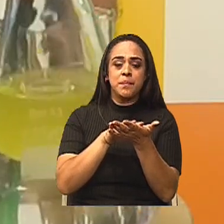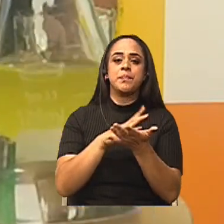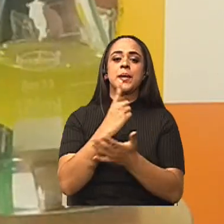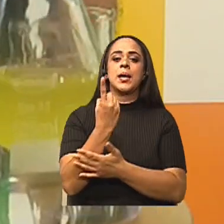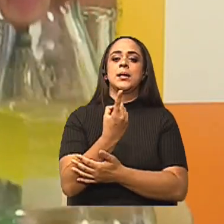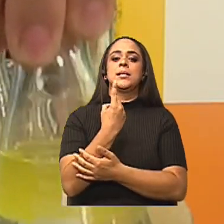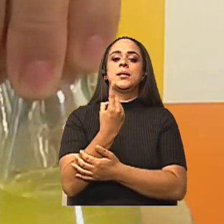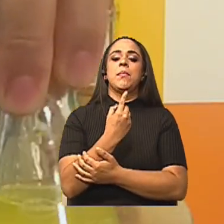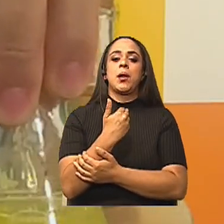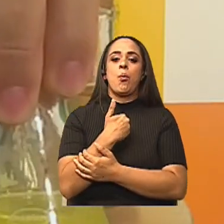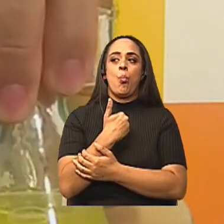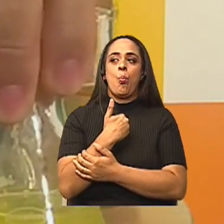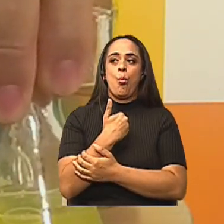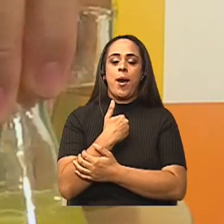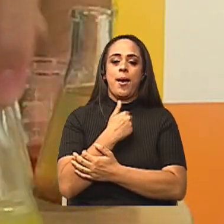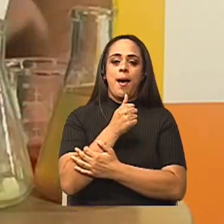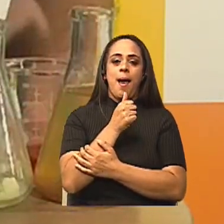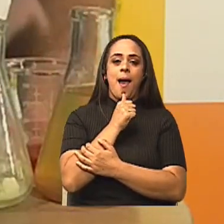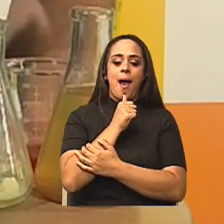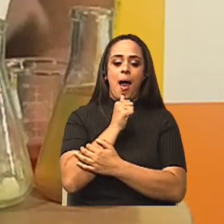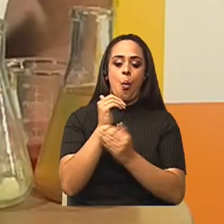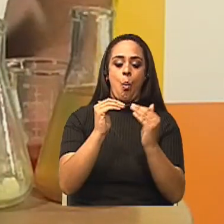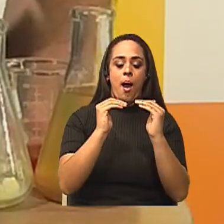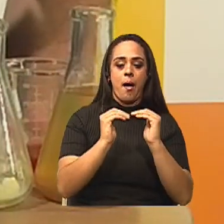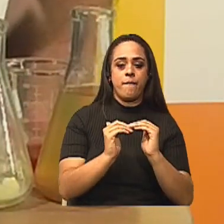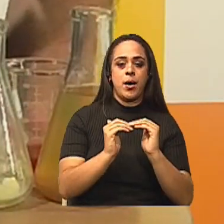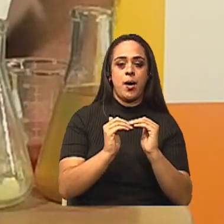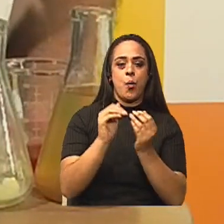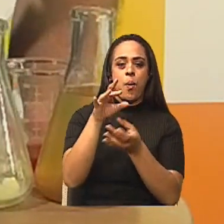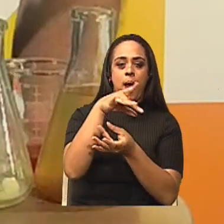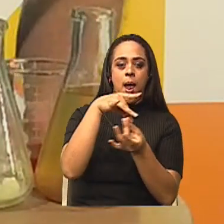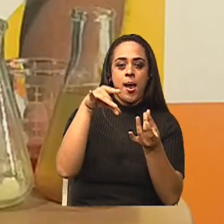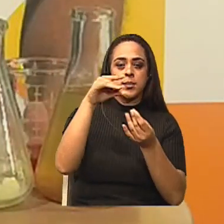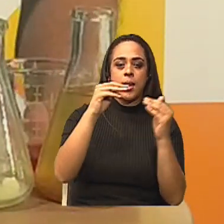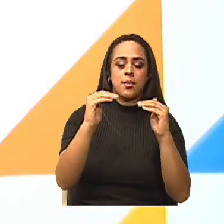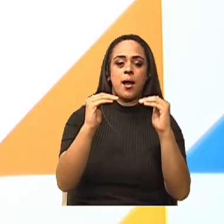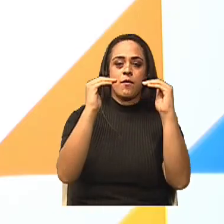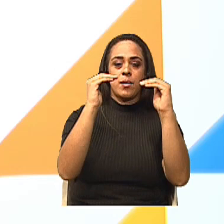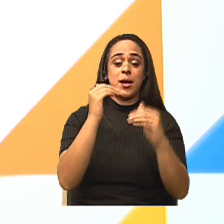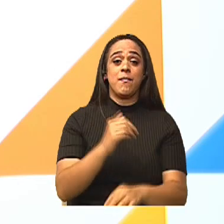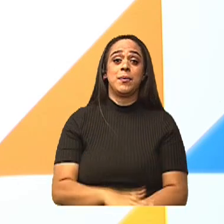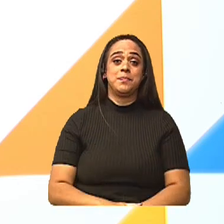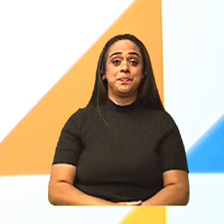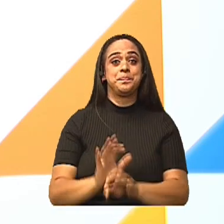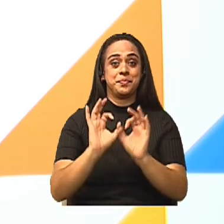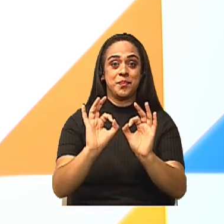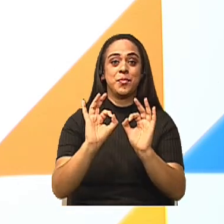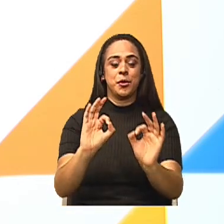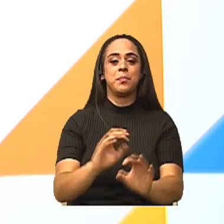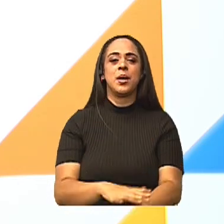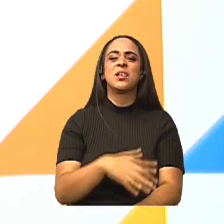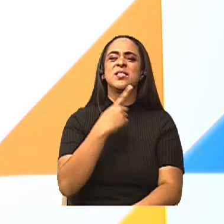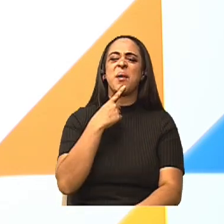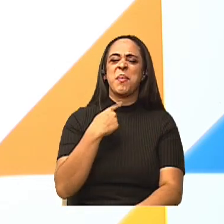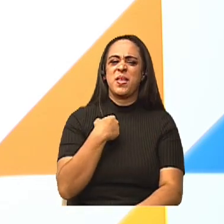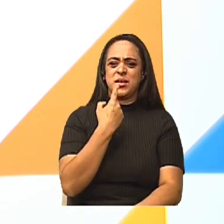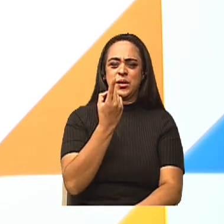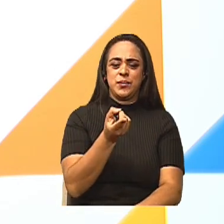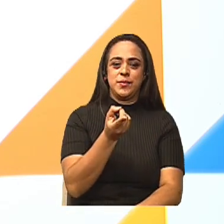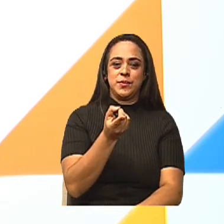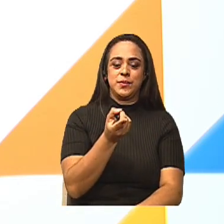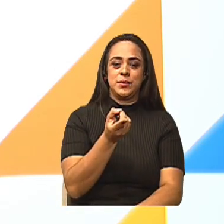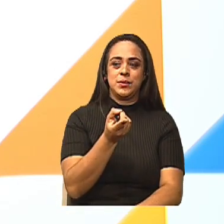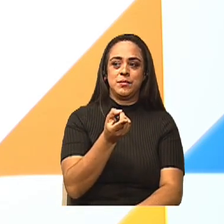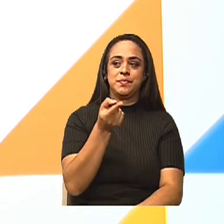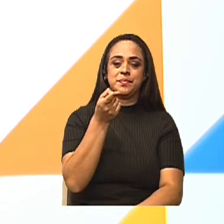siempre voy a tener el agua en la parte de abajo y el aceite en la parte de arriba. Muy bien. Entonces, ¿qué me dirían ustedes